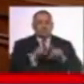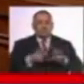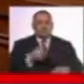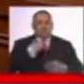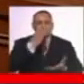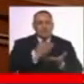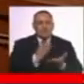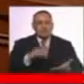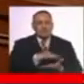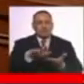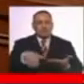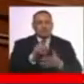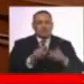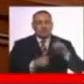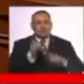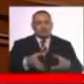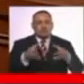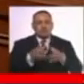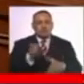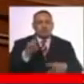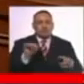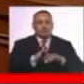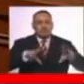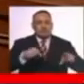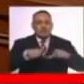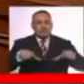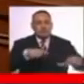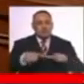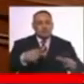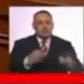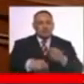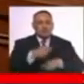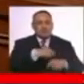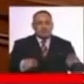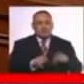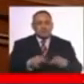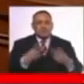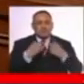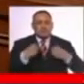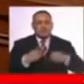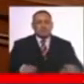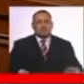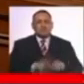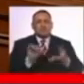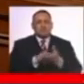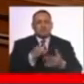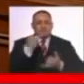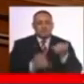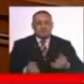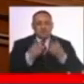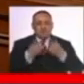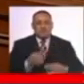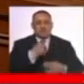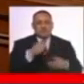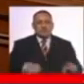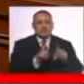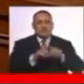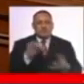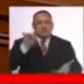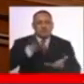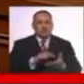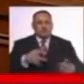parte de unos vándalos que han saqueado locales comerciales, que han perjudicado y finalmente que han estado tomando el